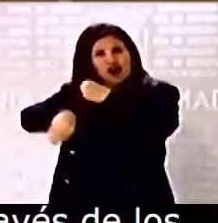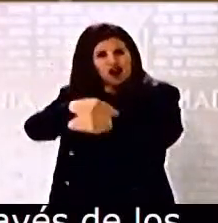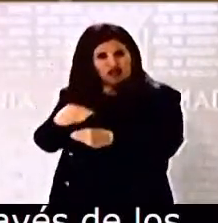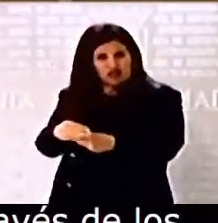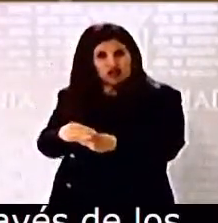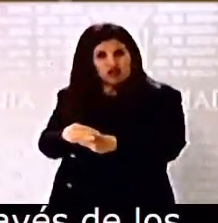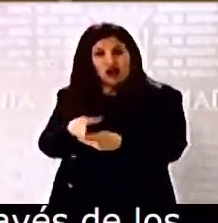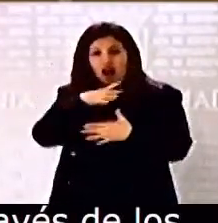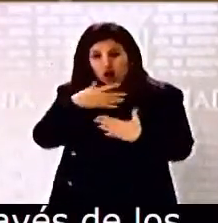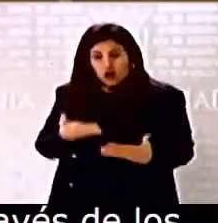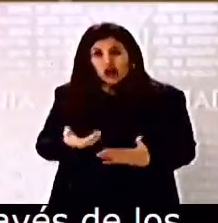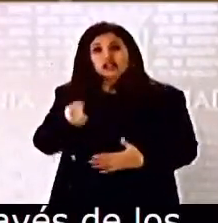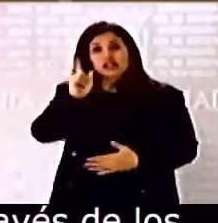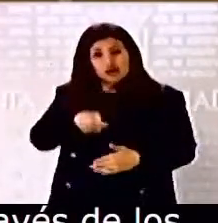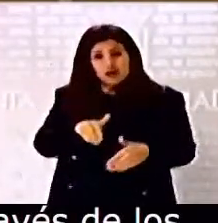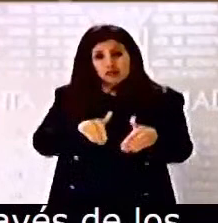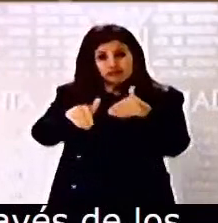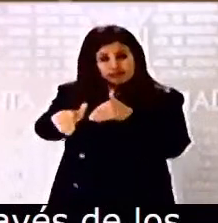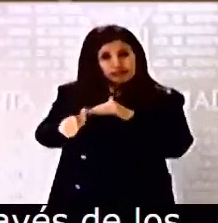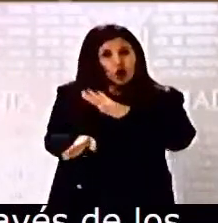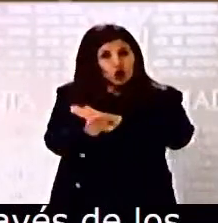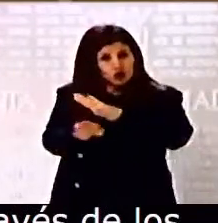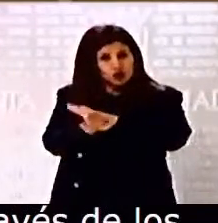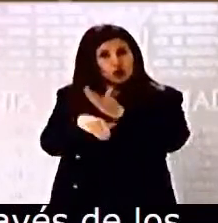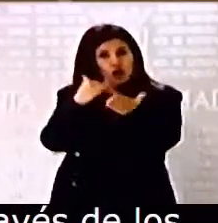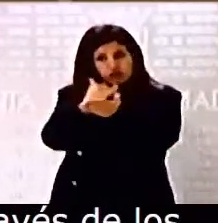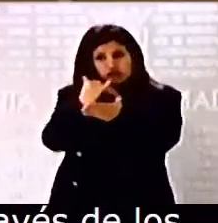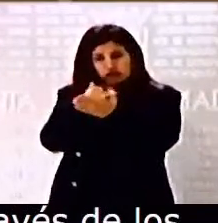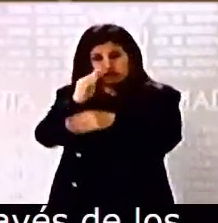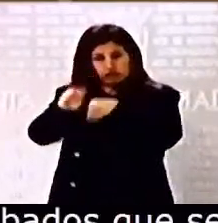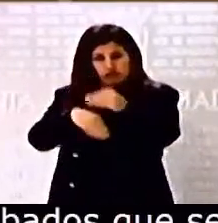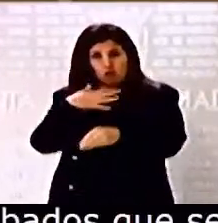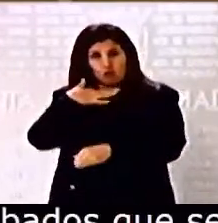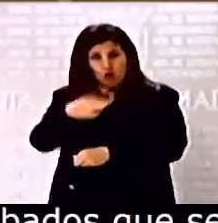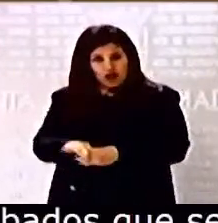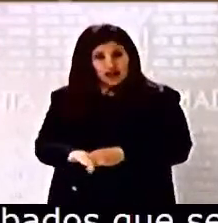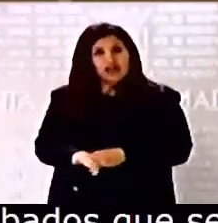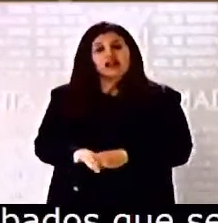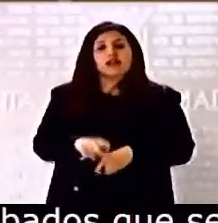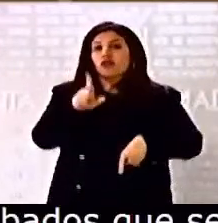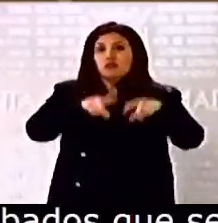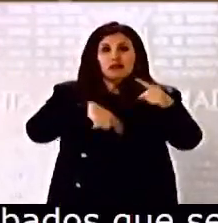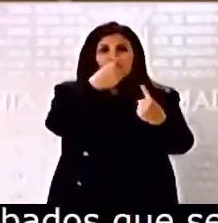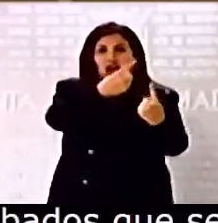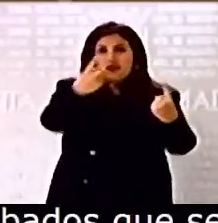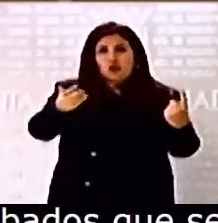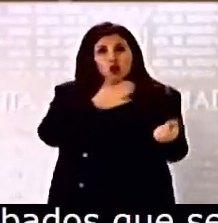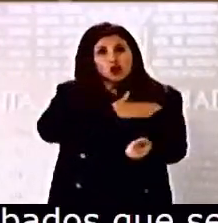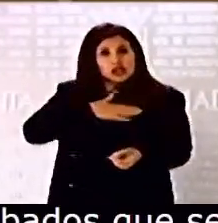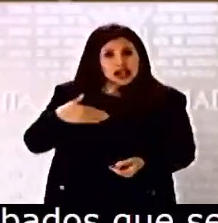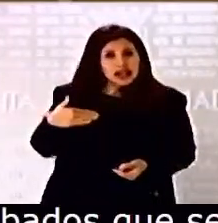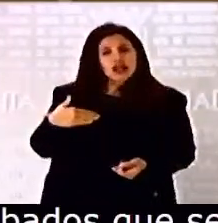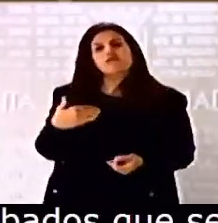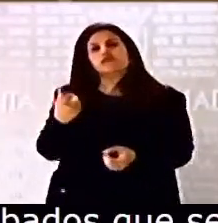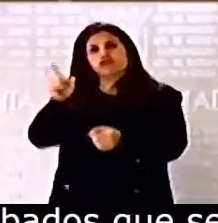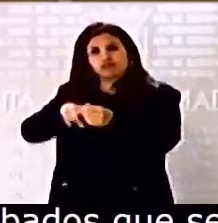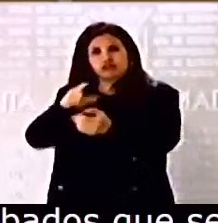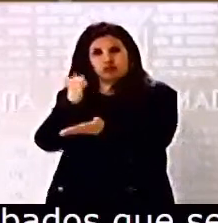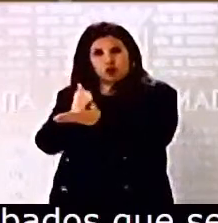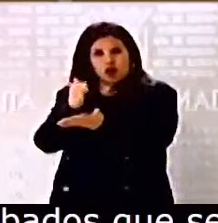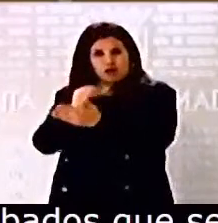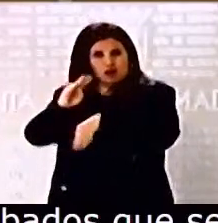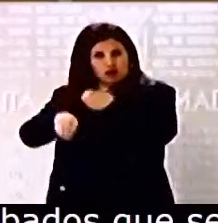realizarán y que se mantendrán casi a demanda en todos y cada uno de los puntos que ya habíamos